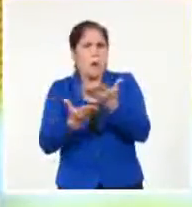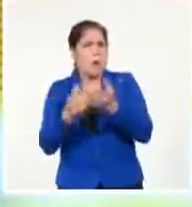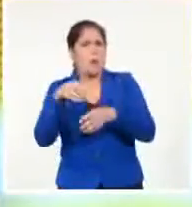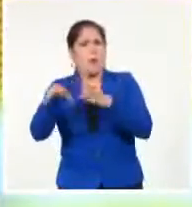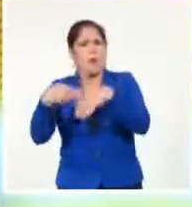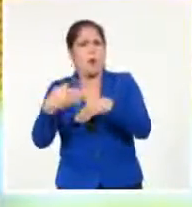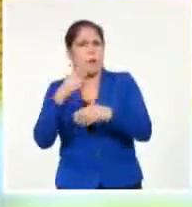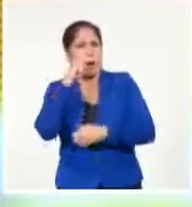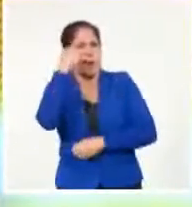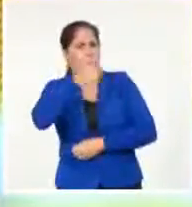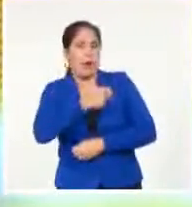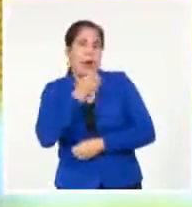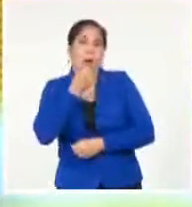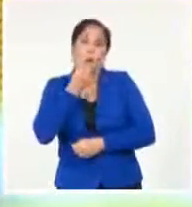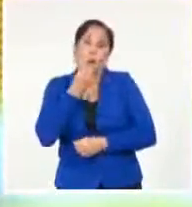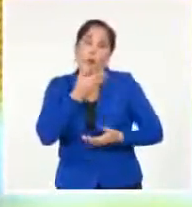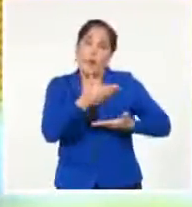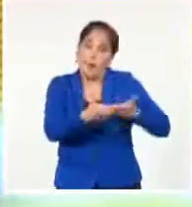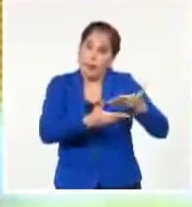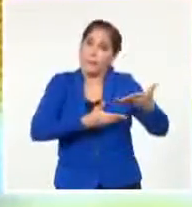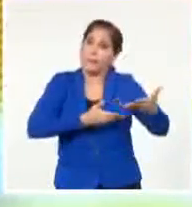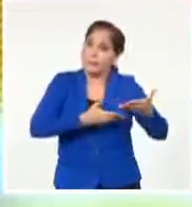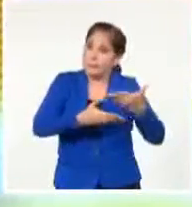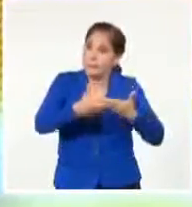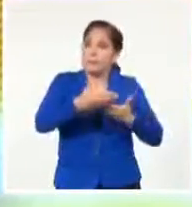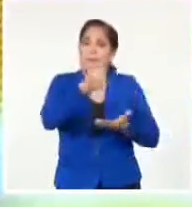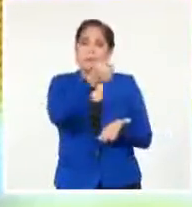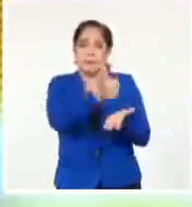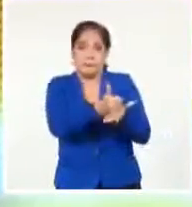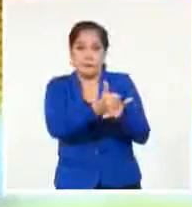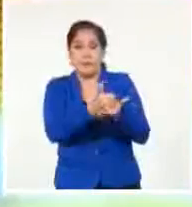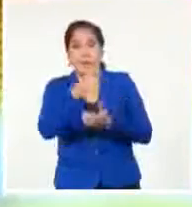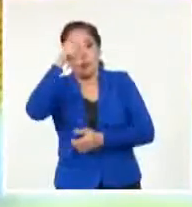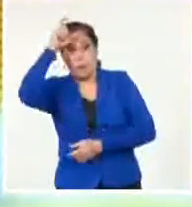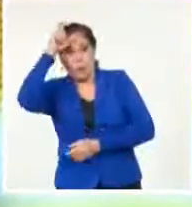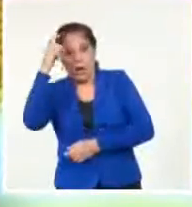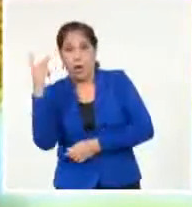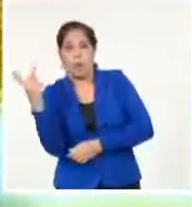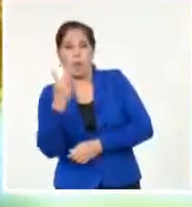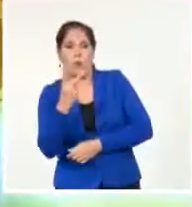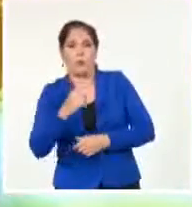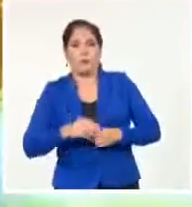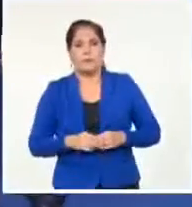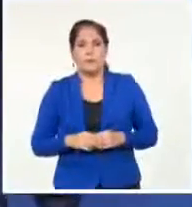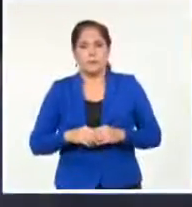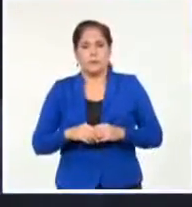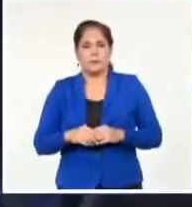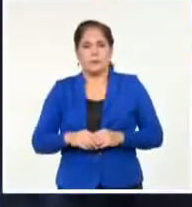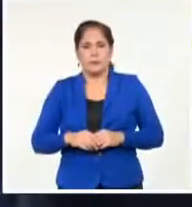Ucrania y una posible negociación entre Moscú y Occidente, según el Kremlin.